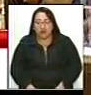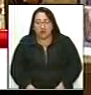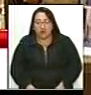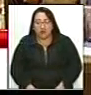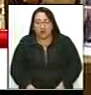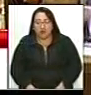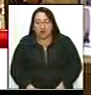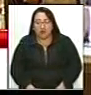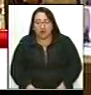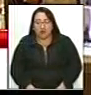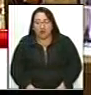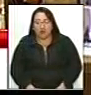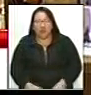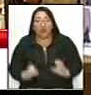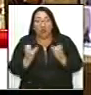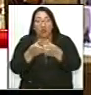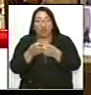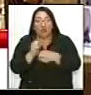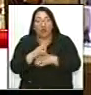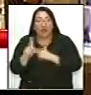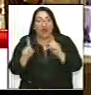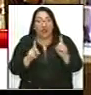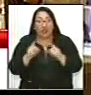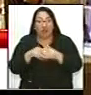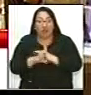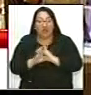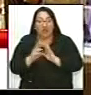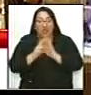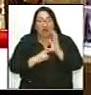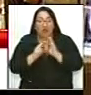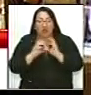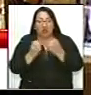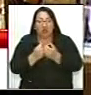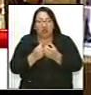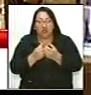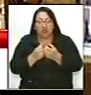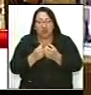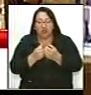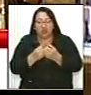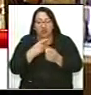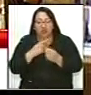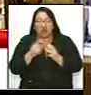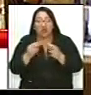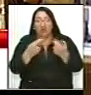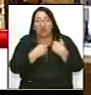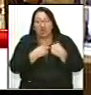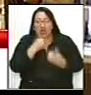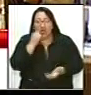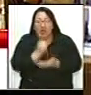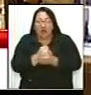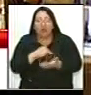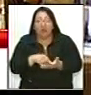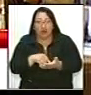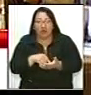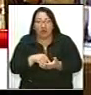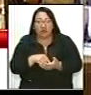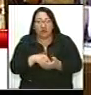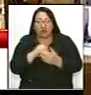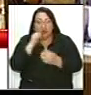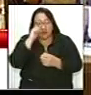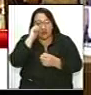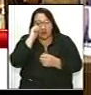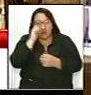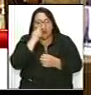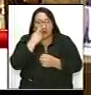Consejo Directivo, según el artículo 30 del reglamento del Congreso, es función y atribución del Consejo Directivo aprobar,